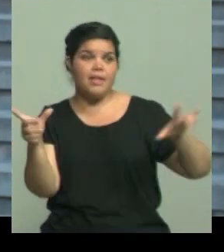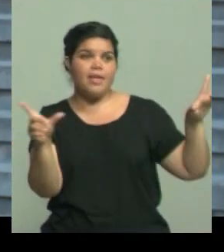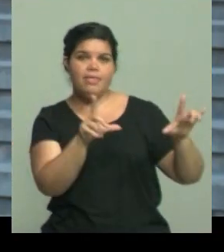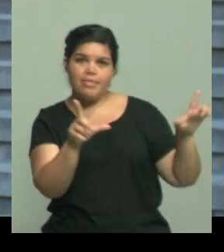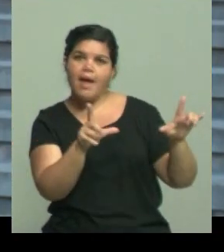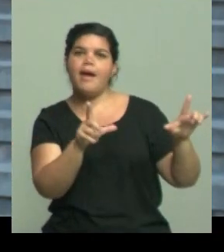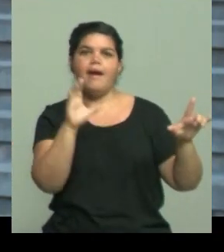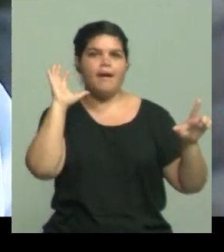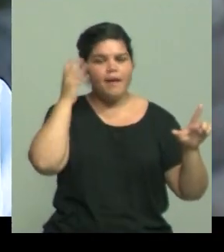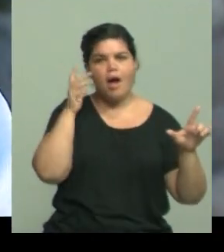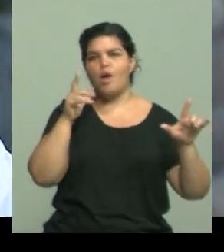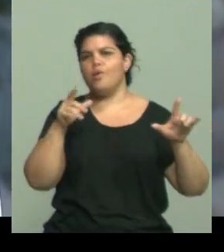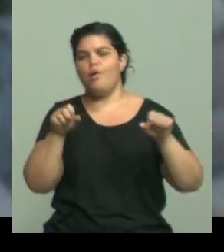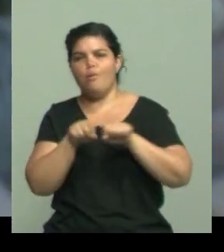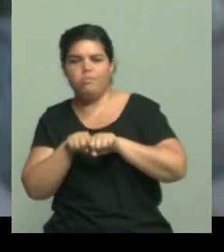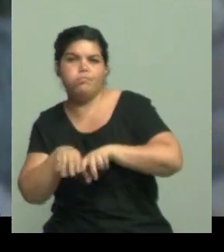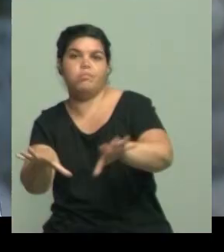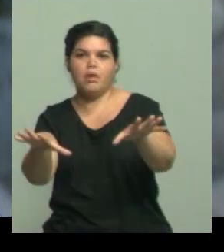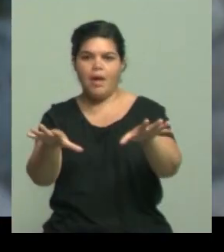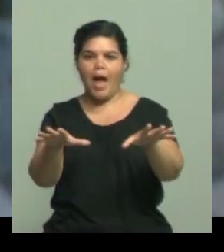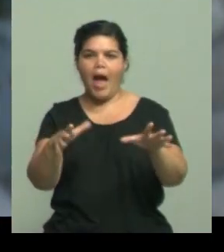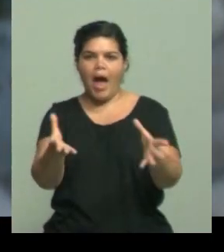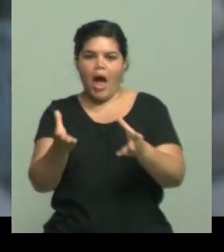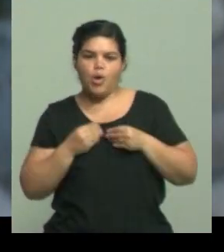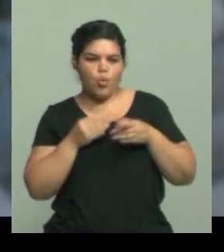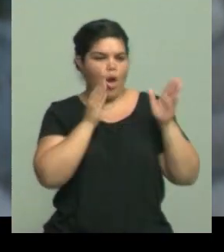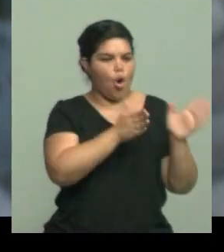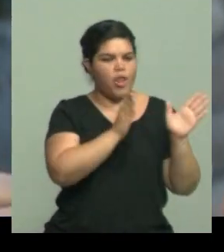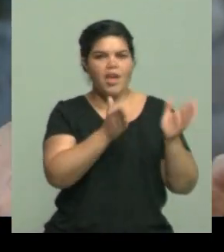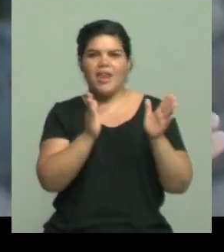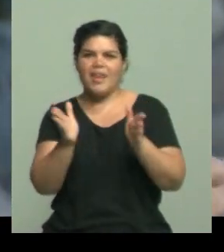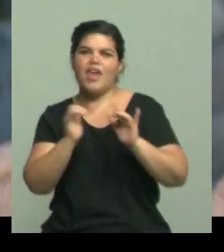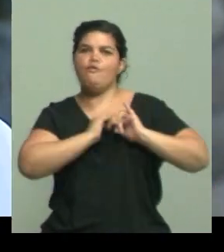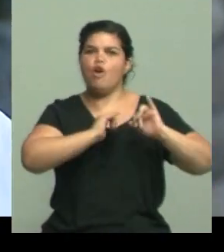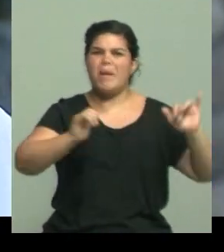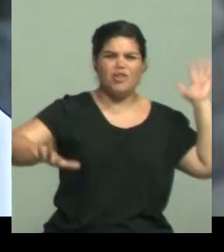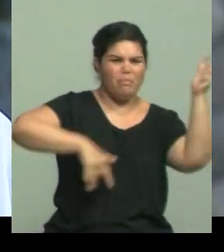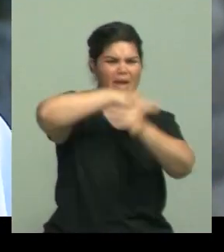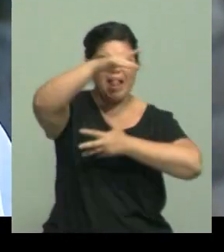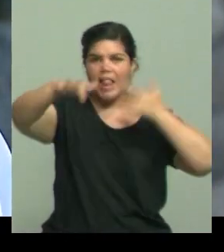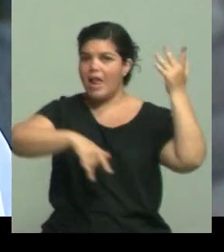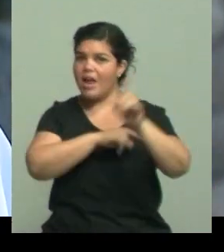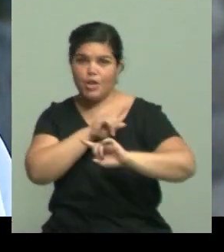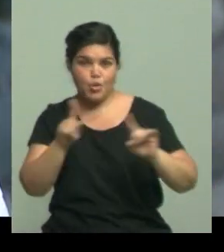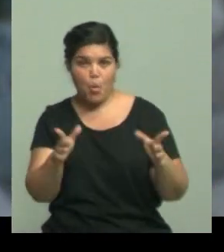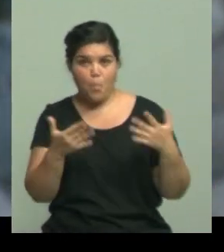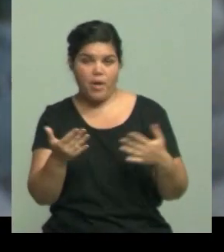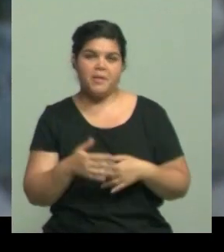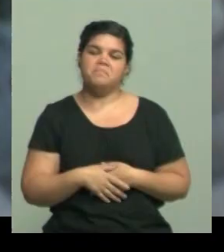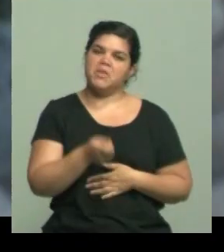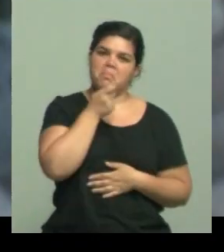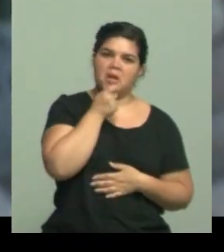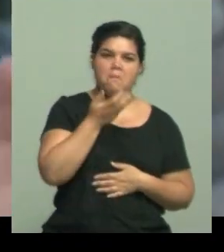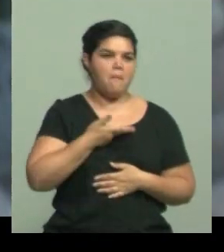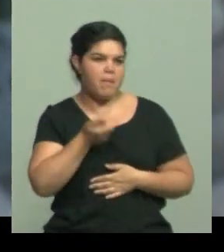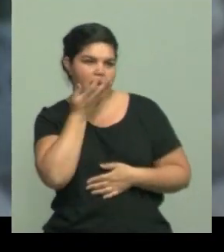eso, sino el tema de ordenamiento de la agenda, sino el tema de la certidumbre. Porque podés tener una